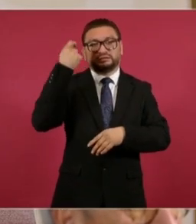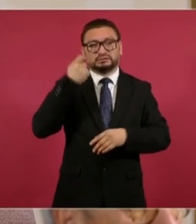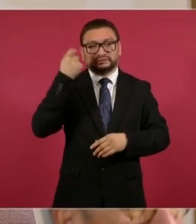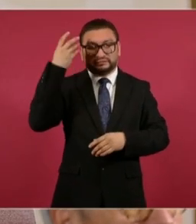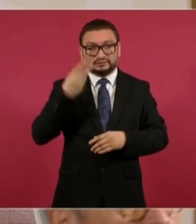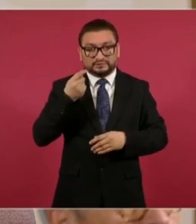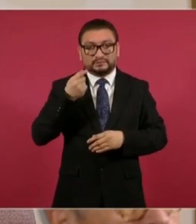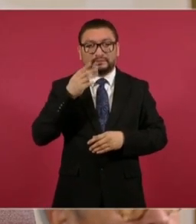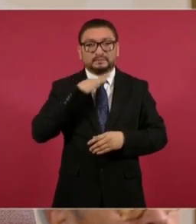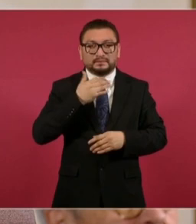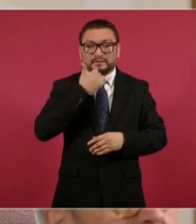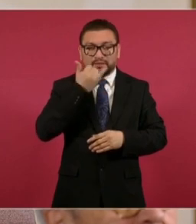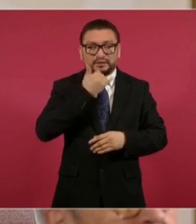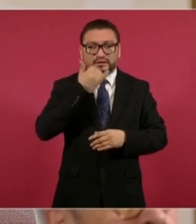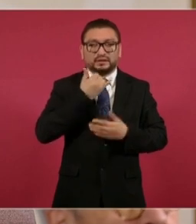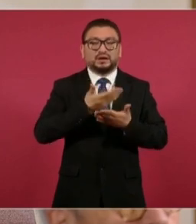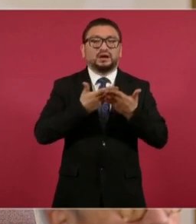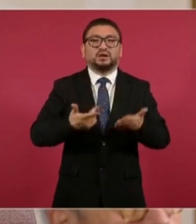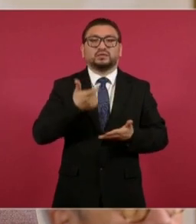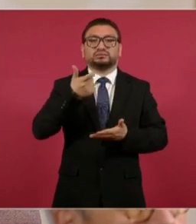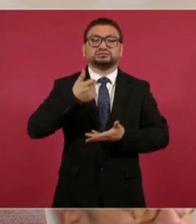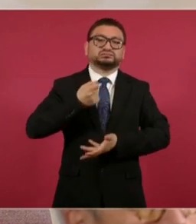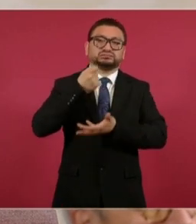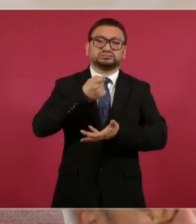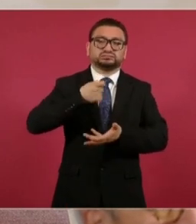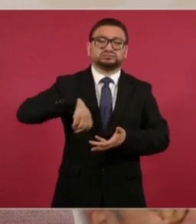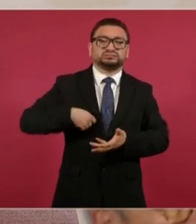pensiones necesitamos un